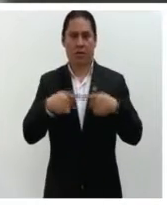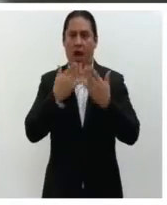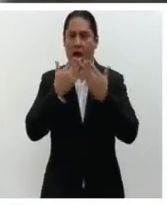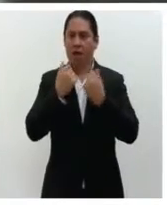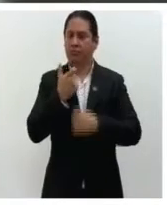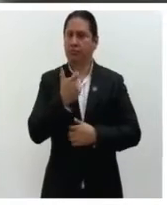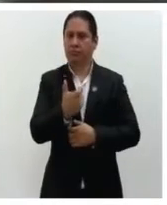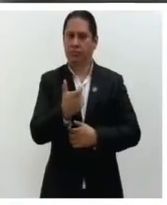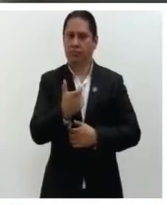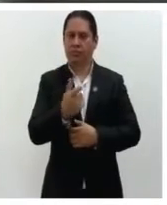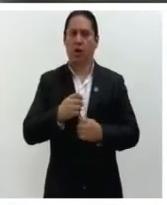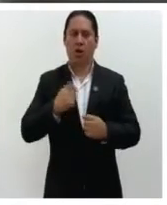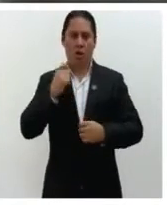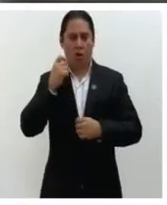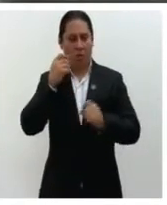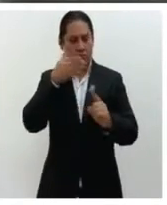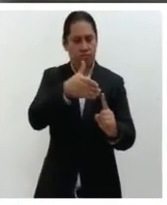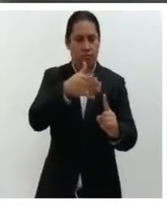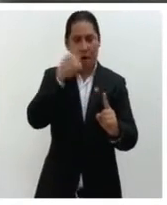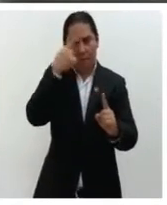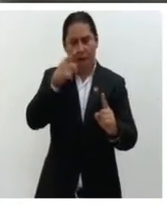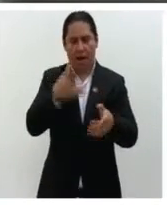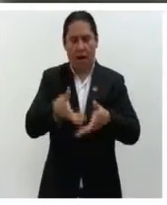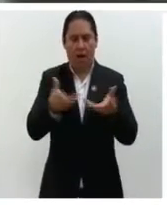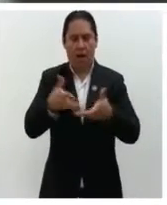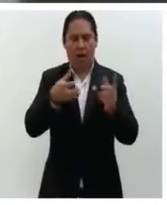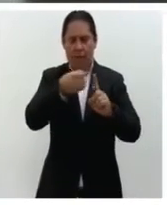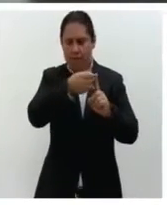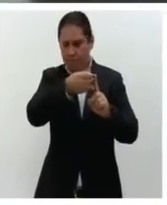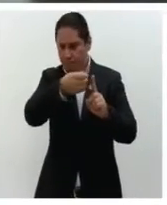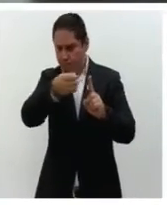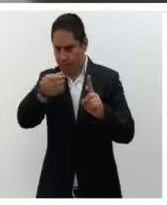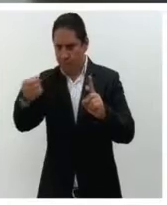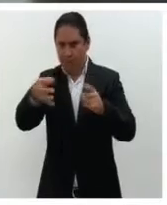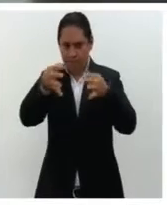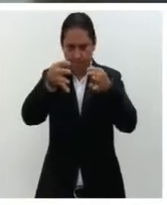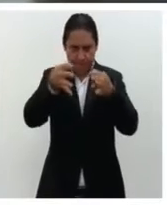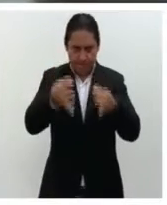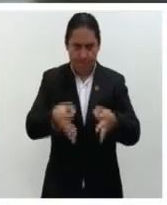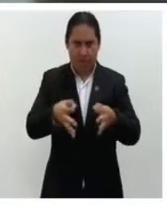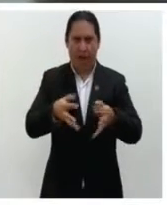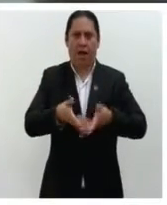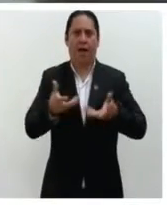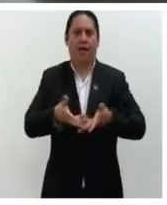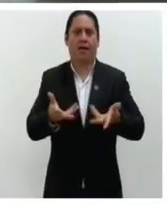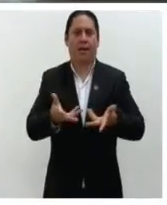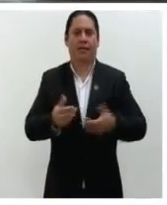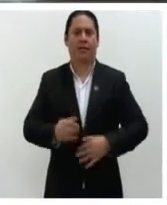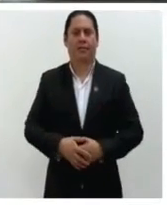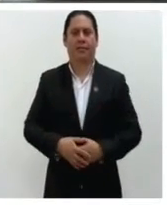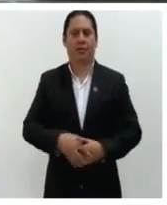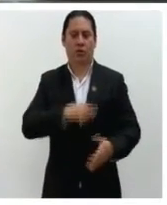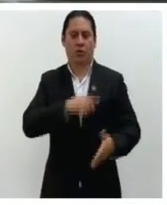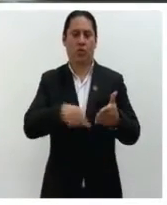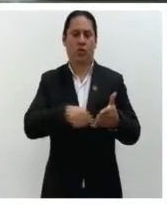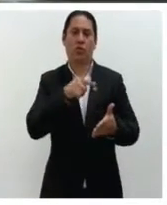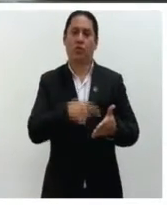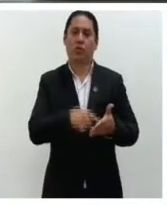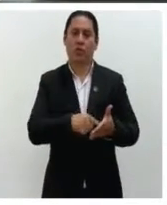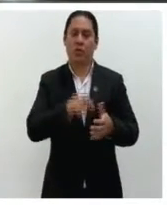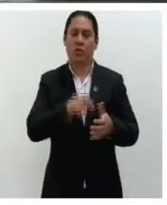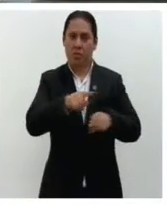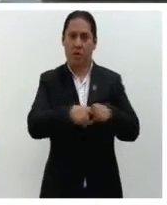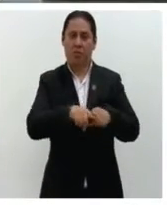recursos económicos, con el objeto de promover el ordenamiento y regularización de la tenencia de la tierra, predios ubicados en